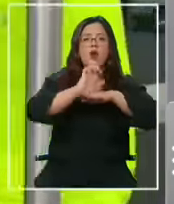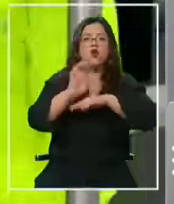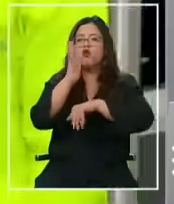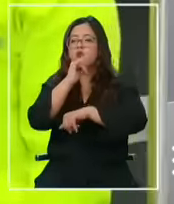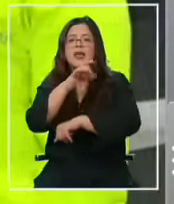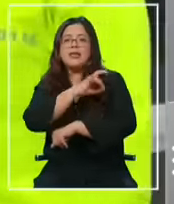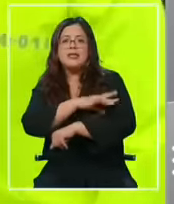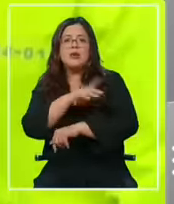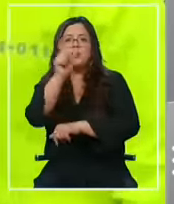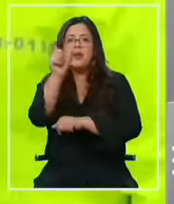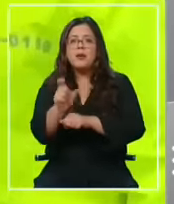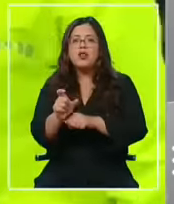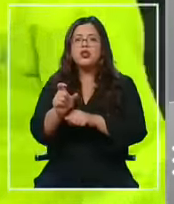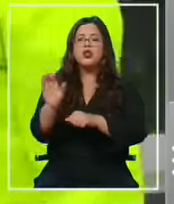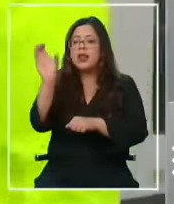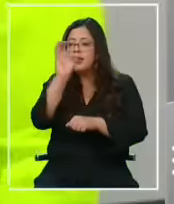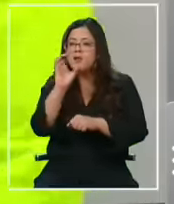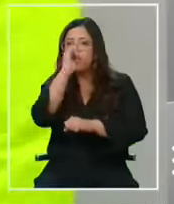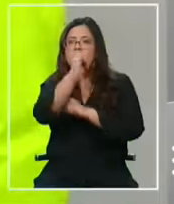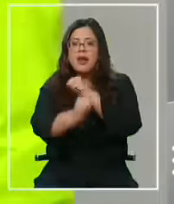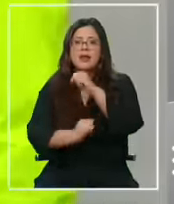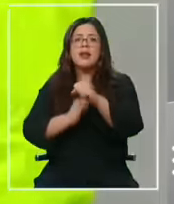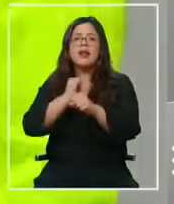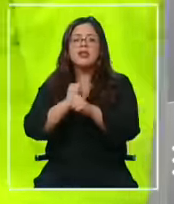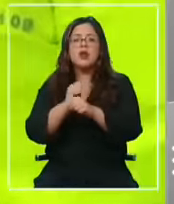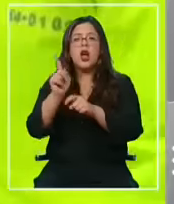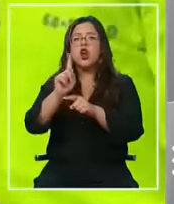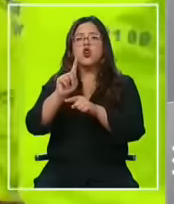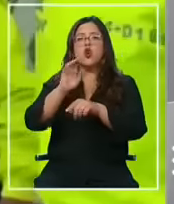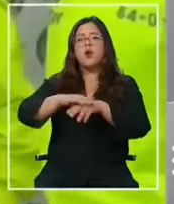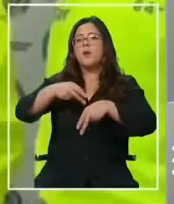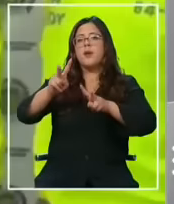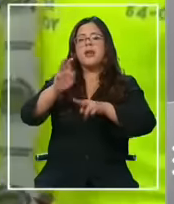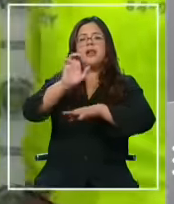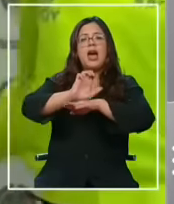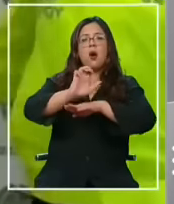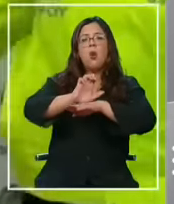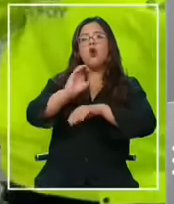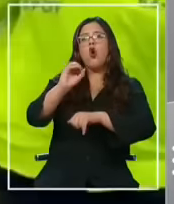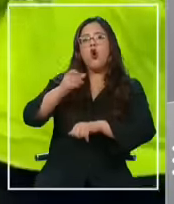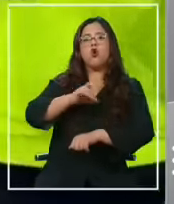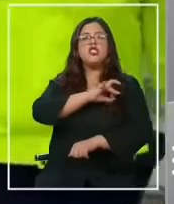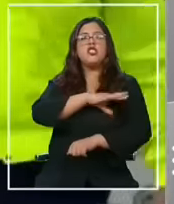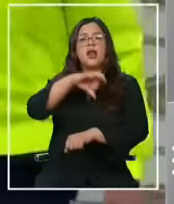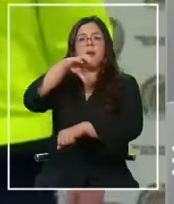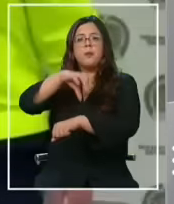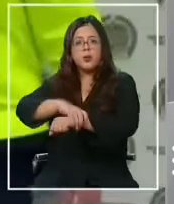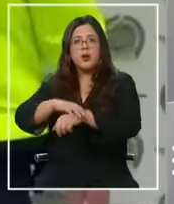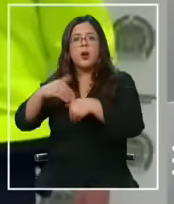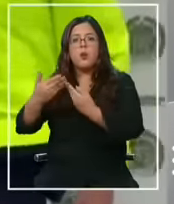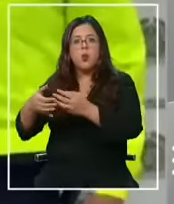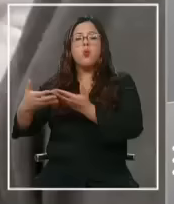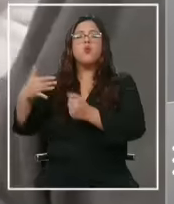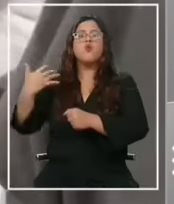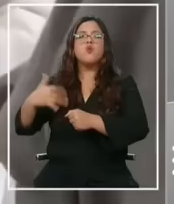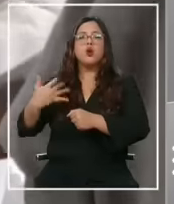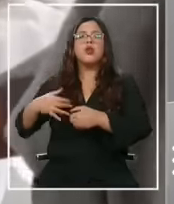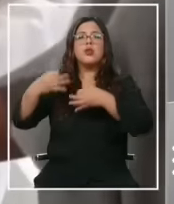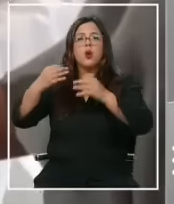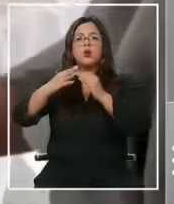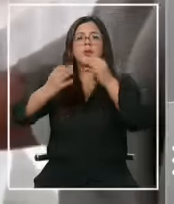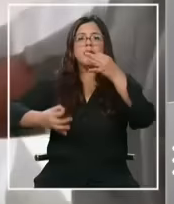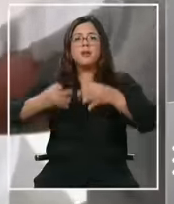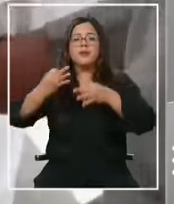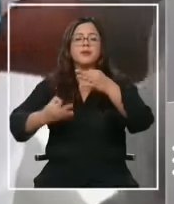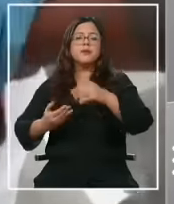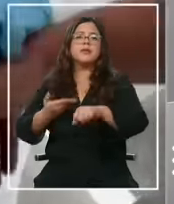persona con un requerimiento internacional no faculta a la policía chilena ni ecuatoriana a detenerlo. Por eso era tan importante que la Corte diera la detención